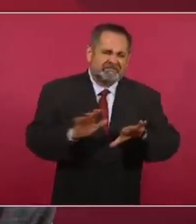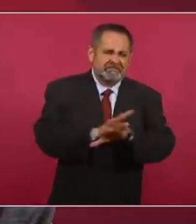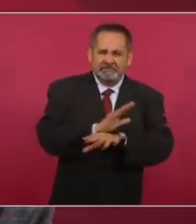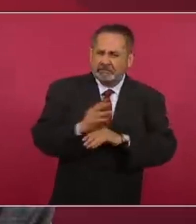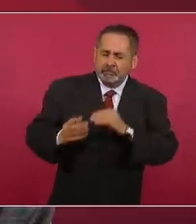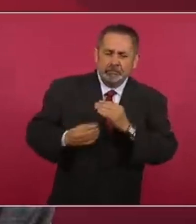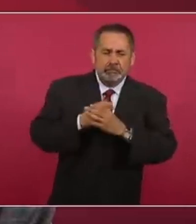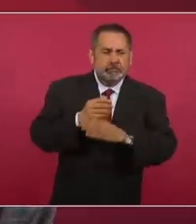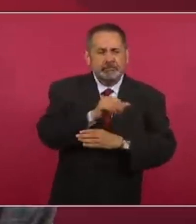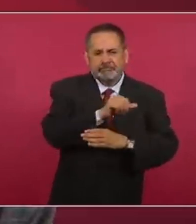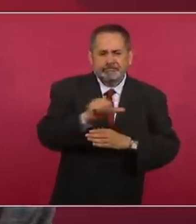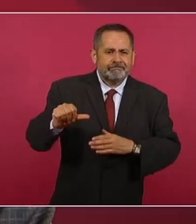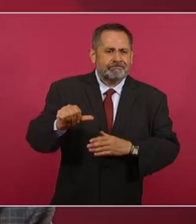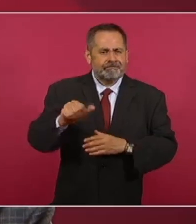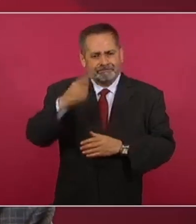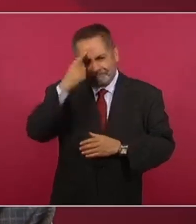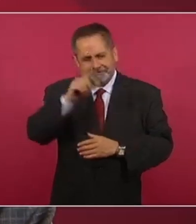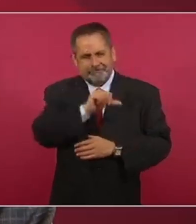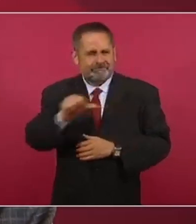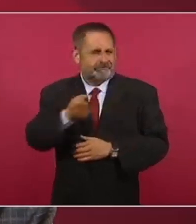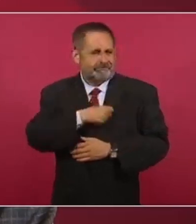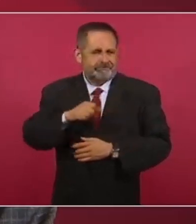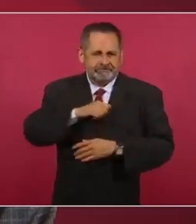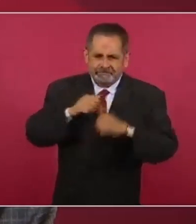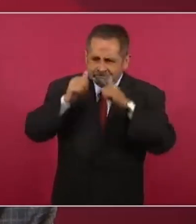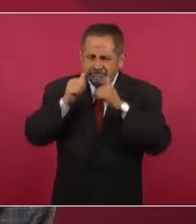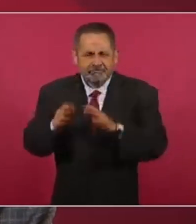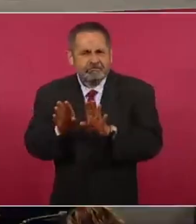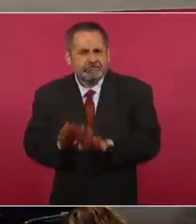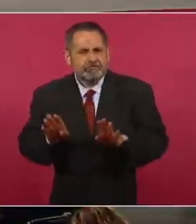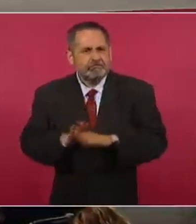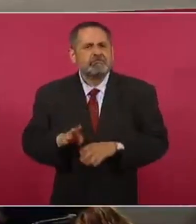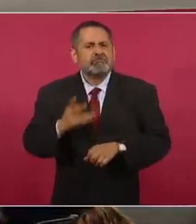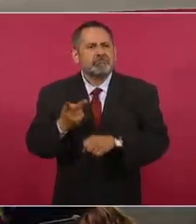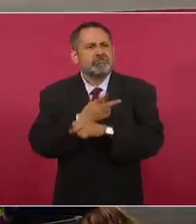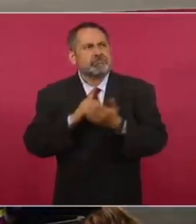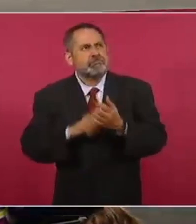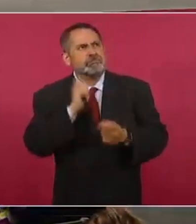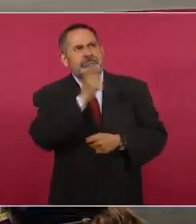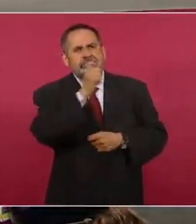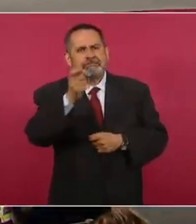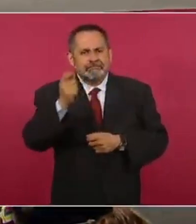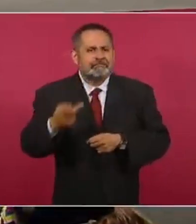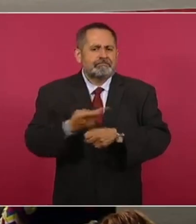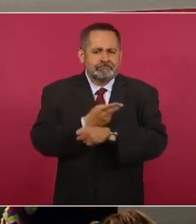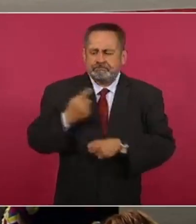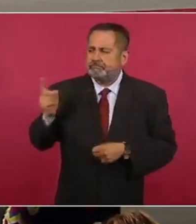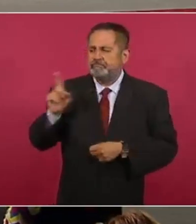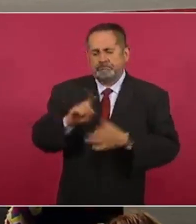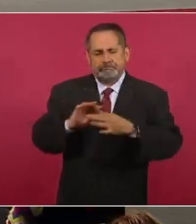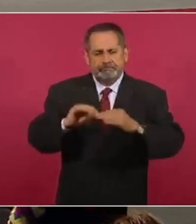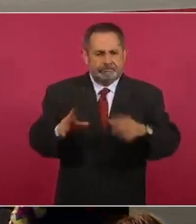del sistema de salud en que vamos y cuál es la perspectiva siguiente muchas gracias y nuevamente